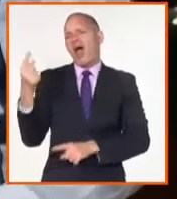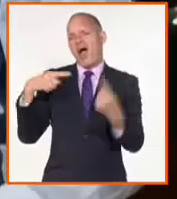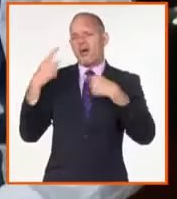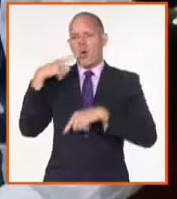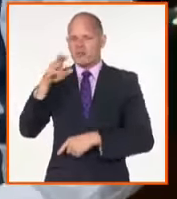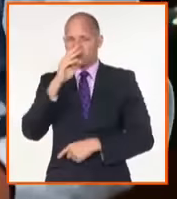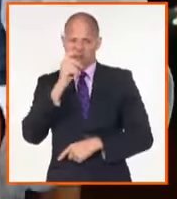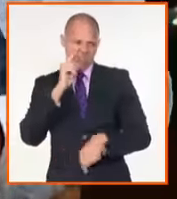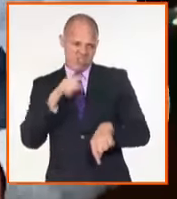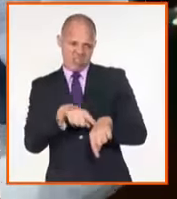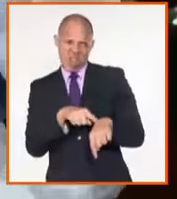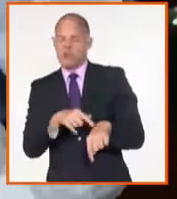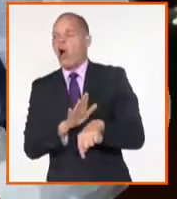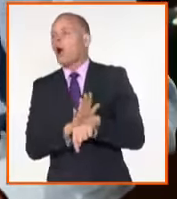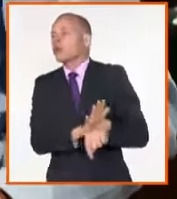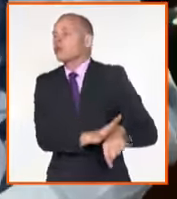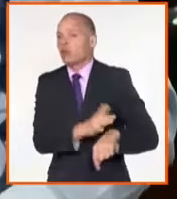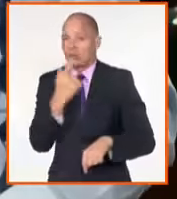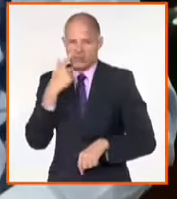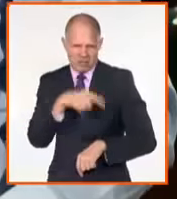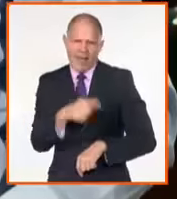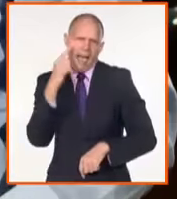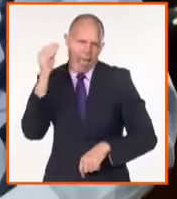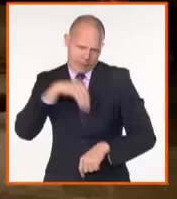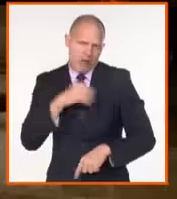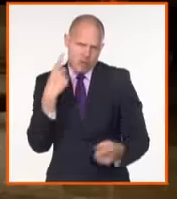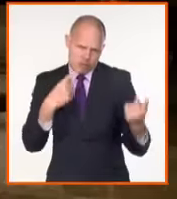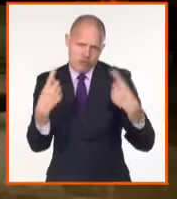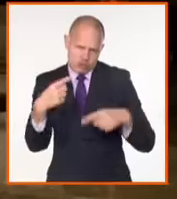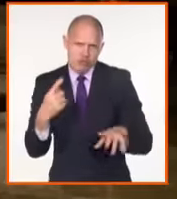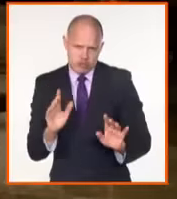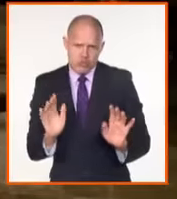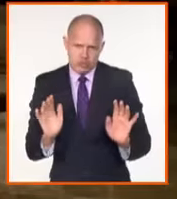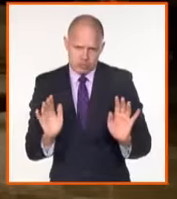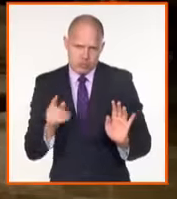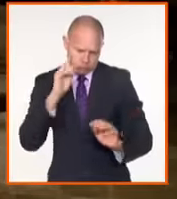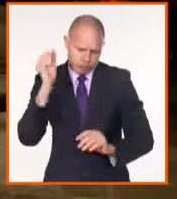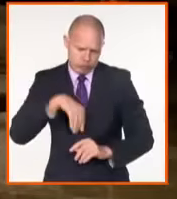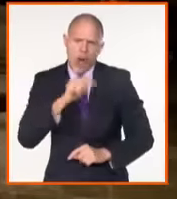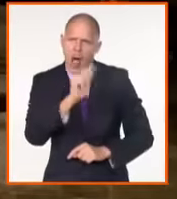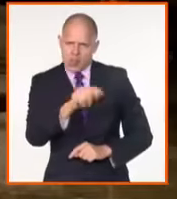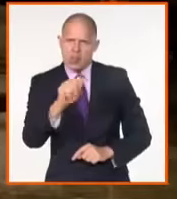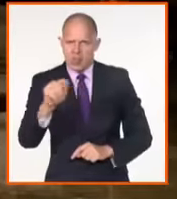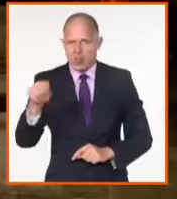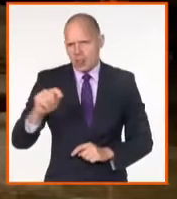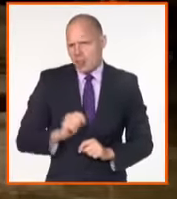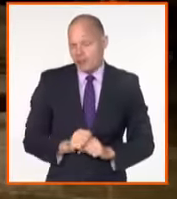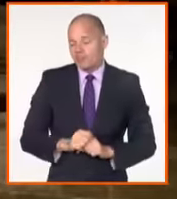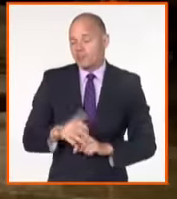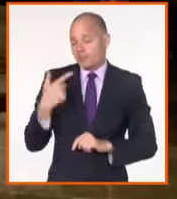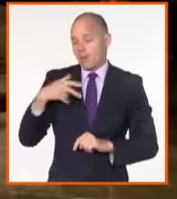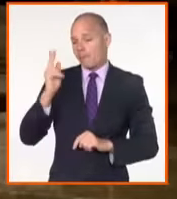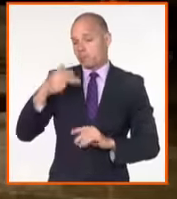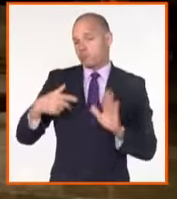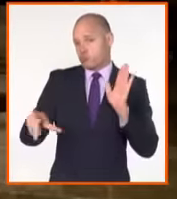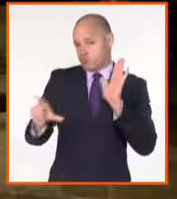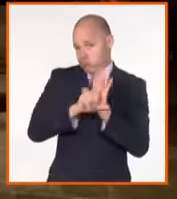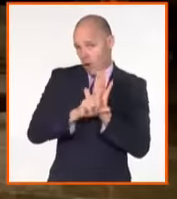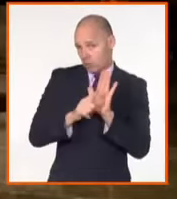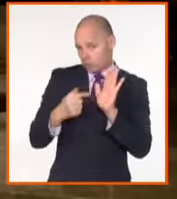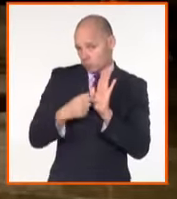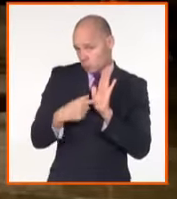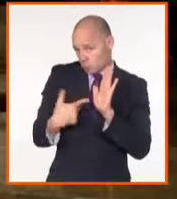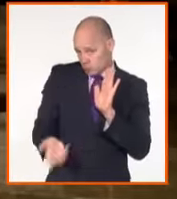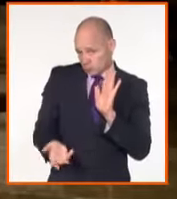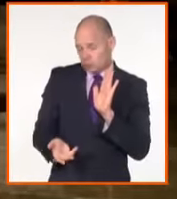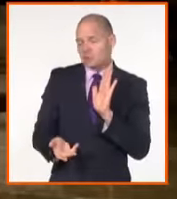legales, para proteger la dignidad de las personas y que las personas no tengan desventaja en